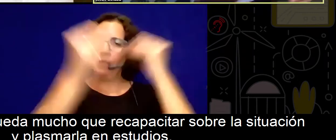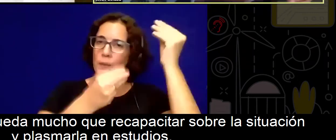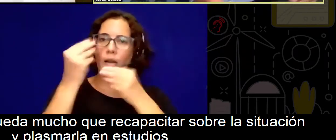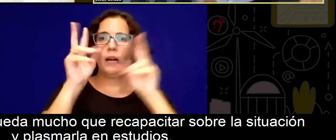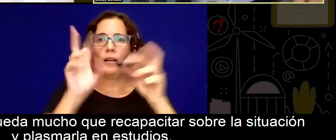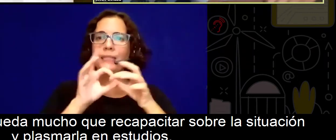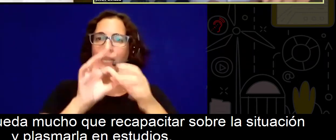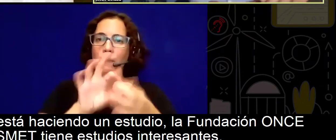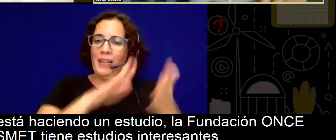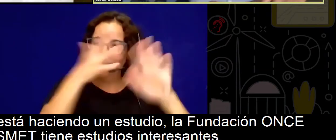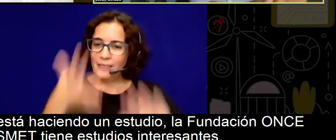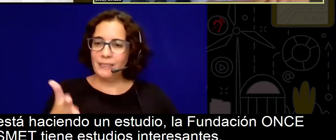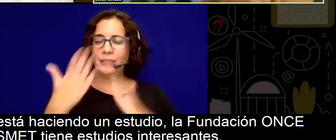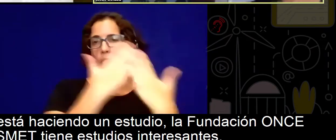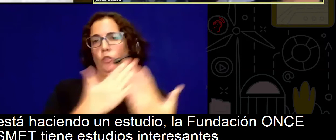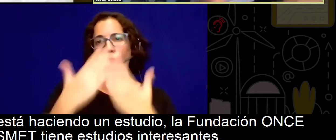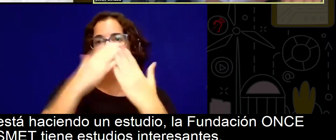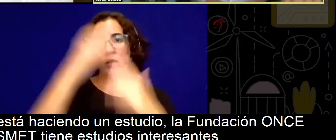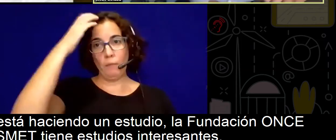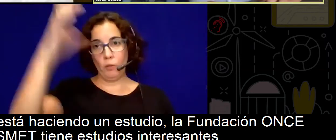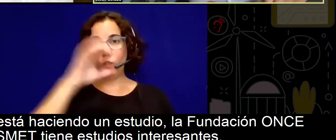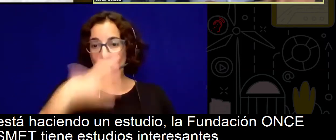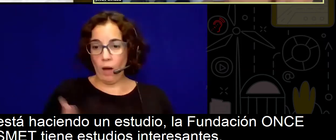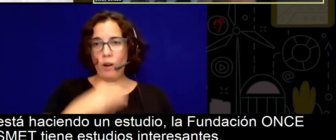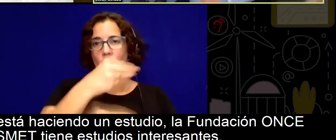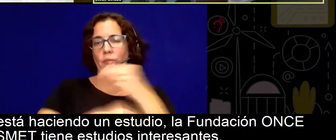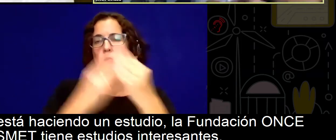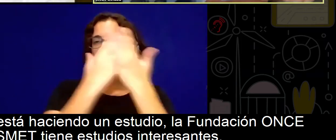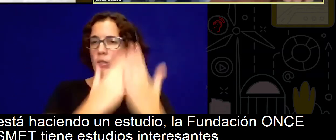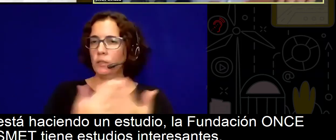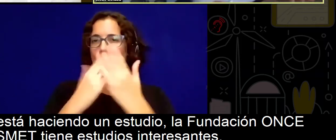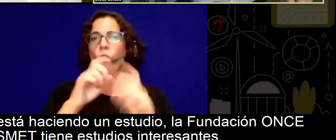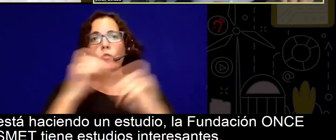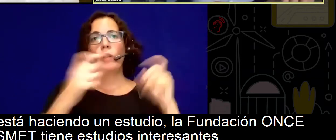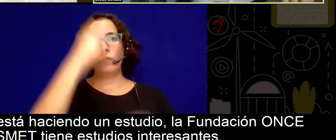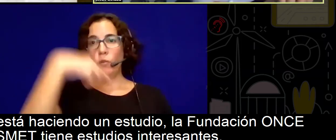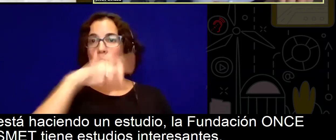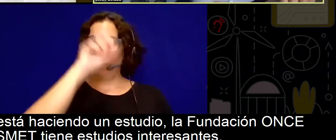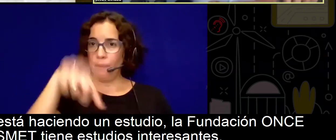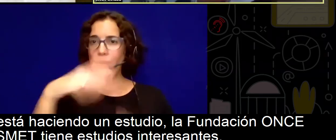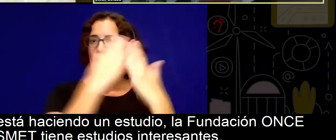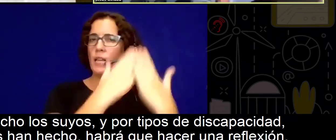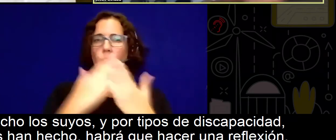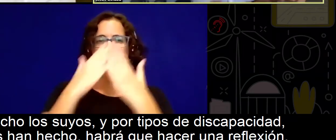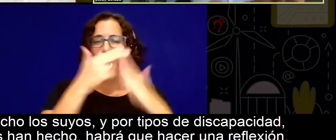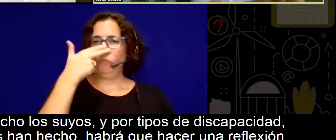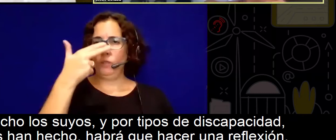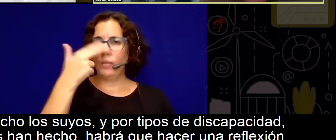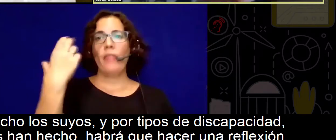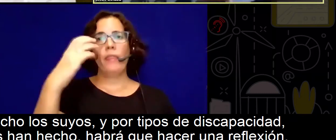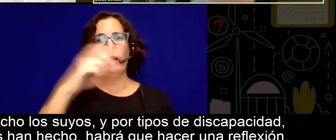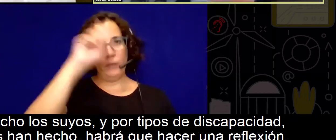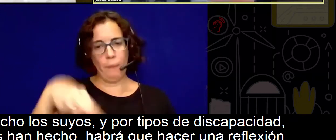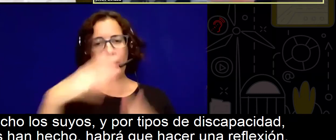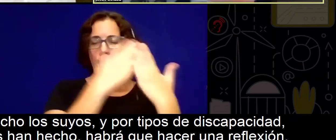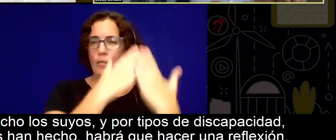en estudios. El Real Patronato estamos haciendo un estudio, la Fundación ONCE y Odisme tiene ya varios estudios también muy interesantes, el CERMI ha hecho los suyos, y a